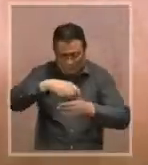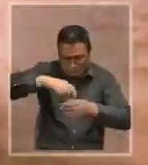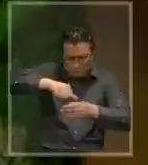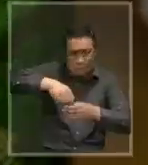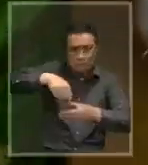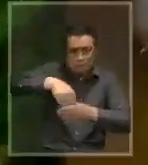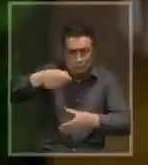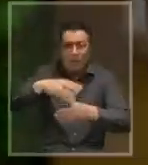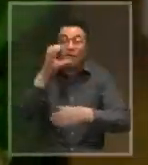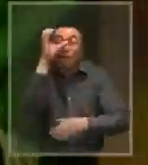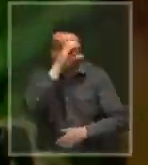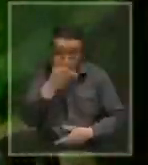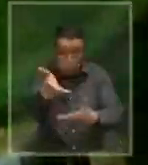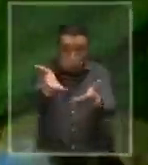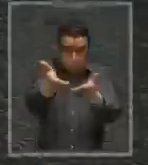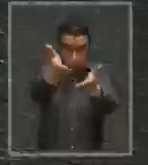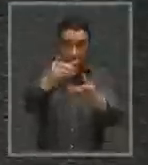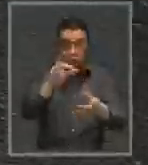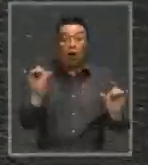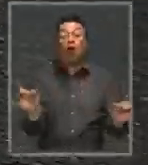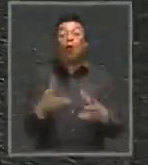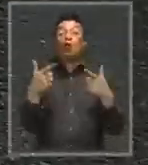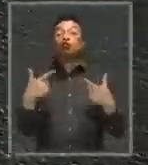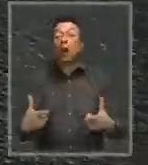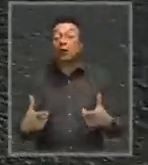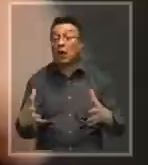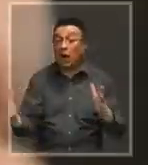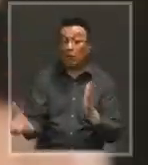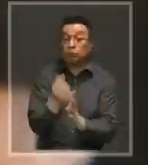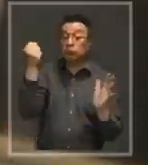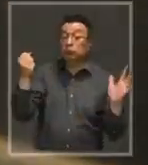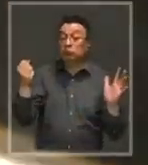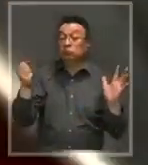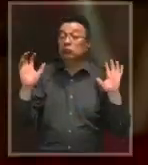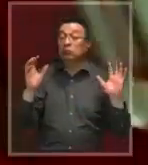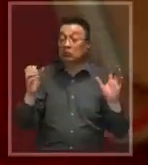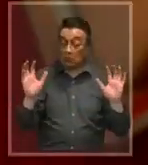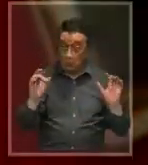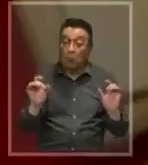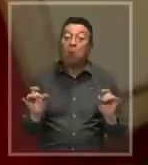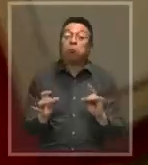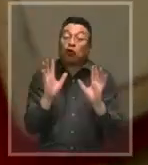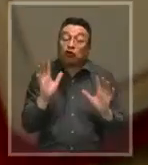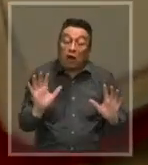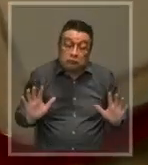Quién sabe si tiene suerte y encuentra uno de los ejemplares. No pierde nada.